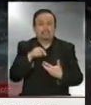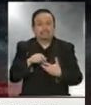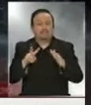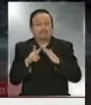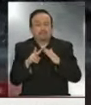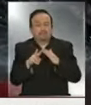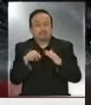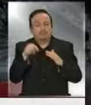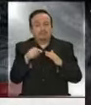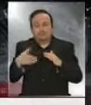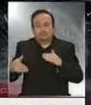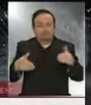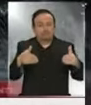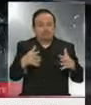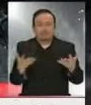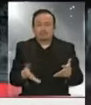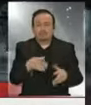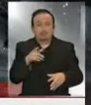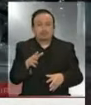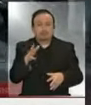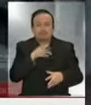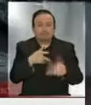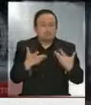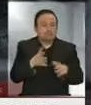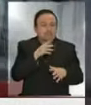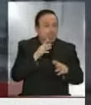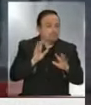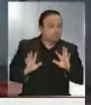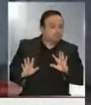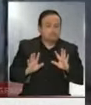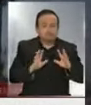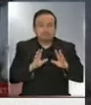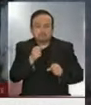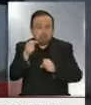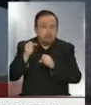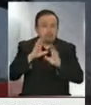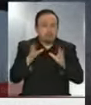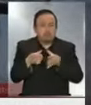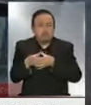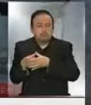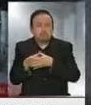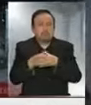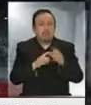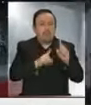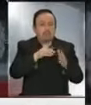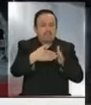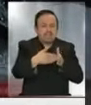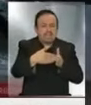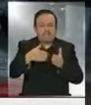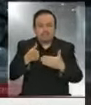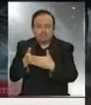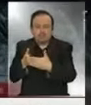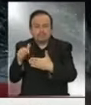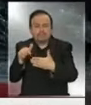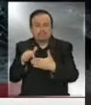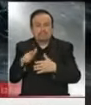vecinos alrededor no se encuentra con mayores manifestaciones. Hay vecinos, grupos pequeños en algunas esquinas, precisamente